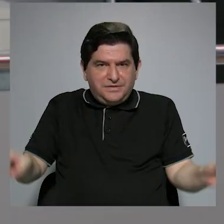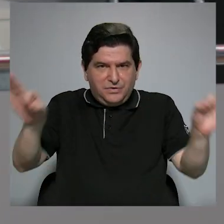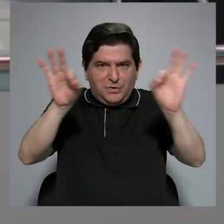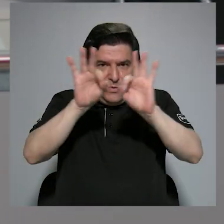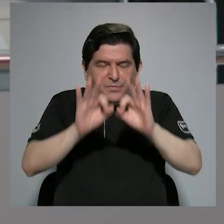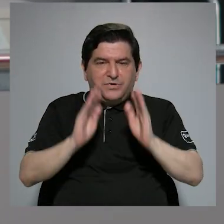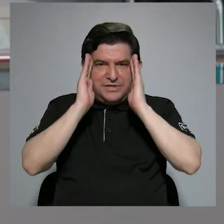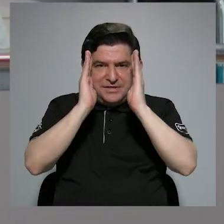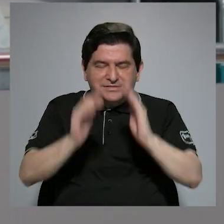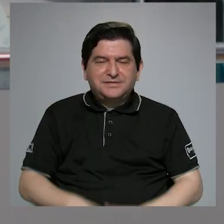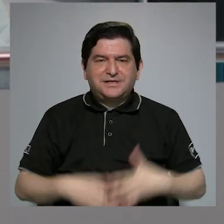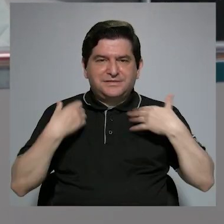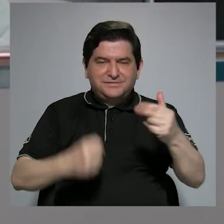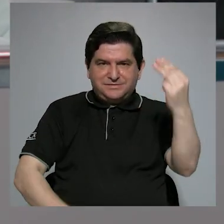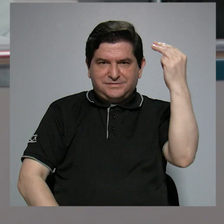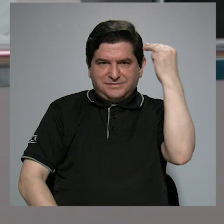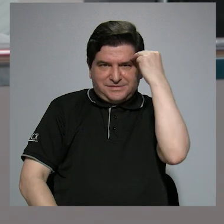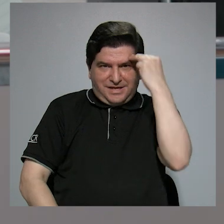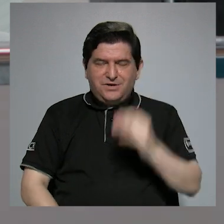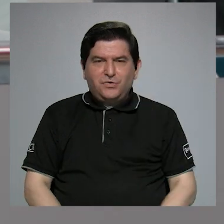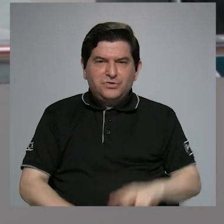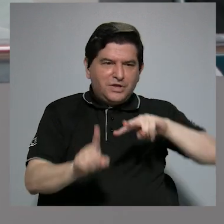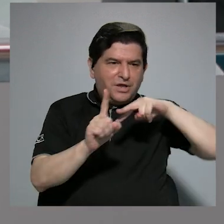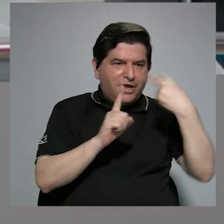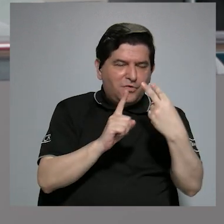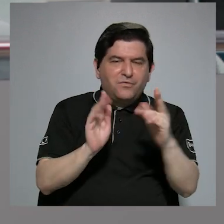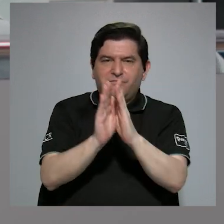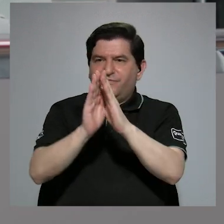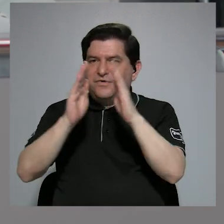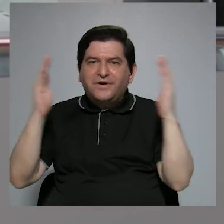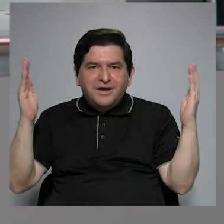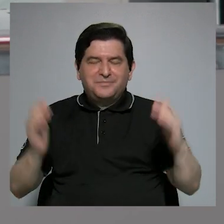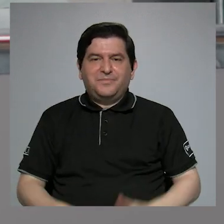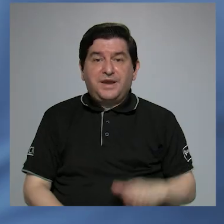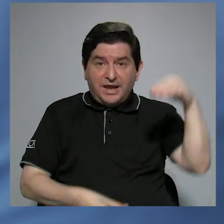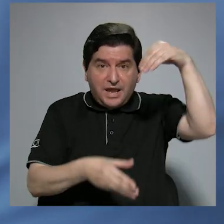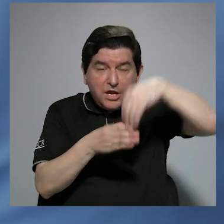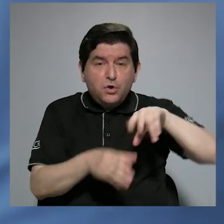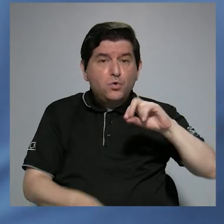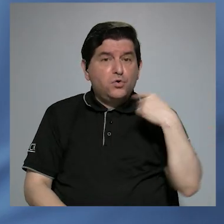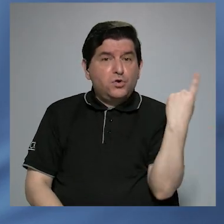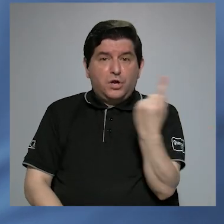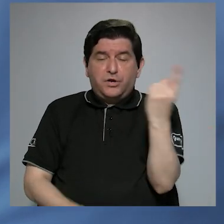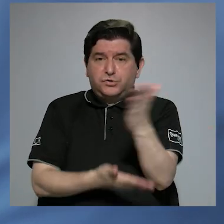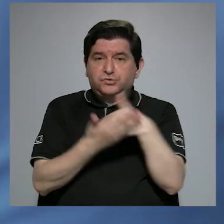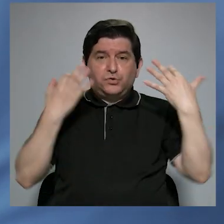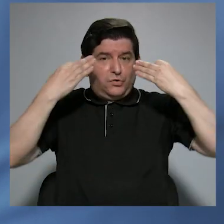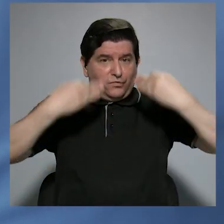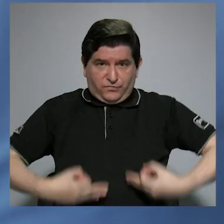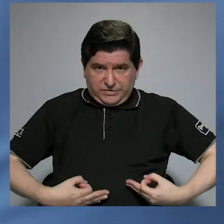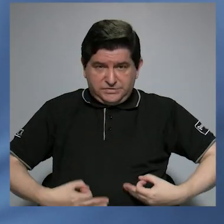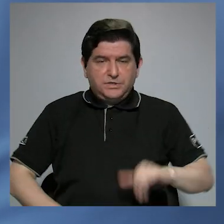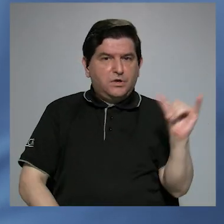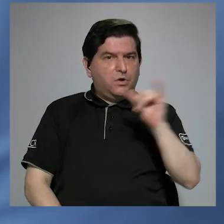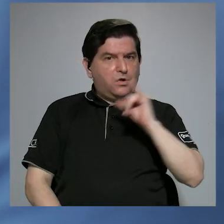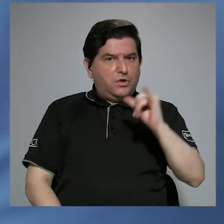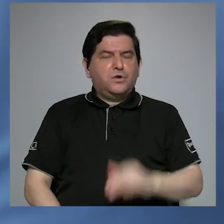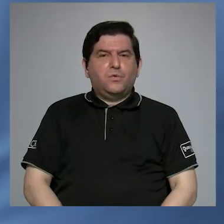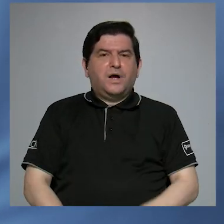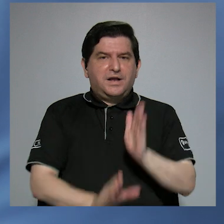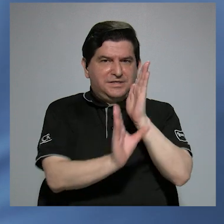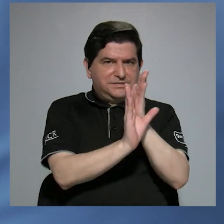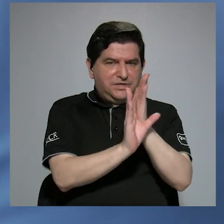la importancia de abordar el tema de la salud mental desde un enfoque más amplio, que incluya no solo los aspectos físicos,